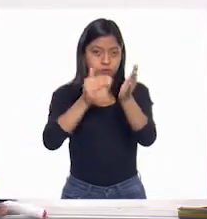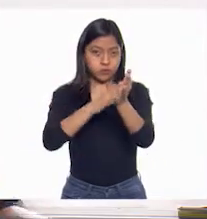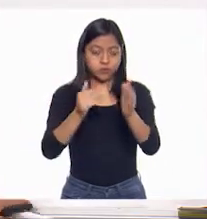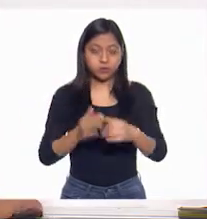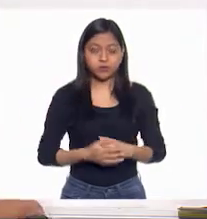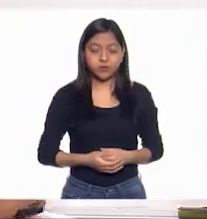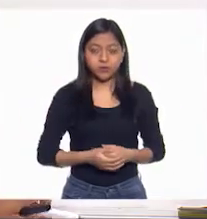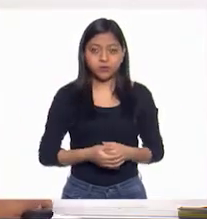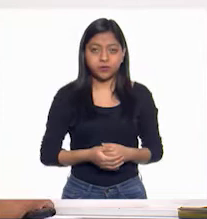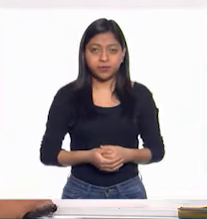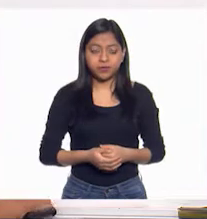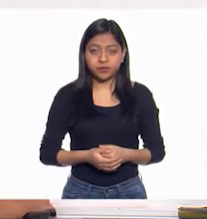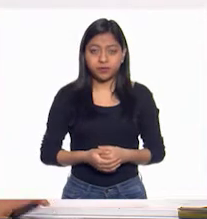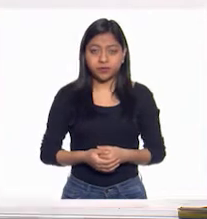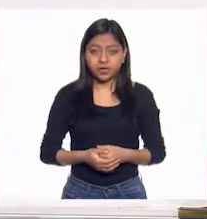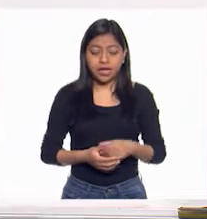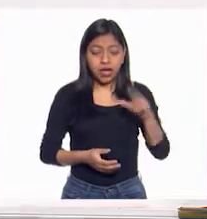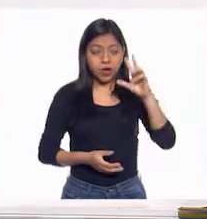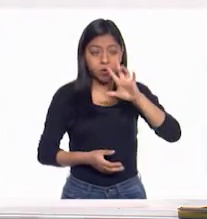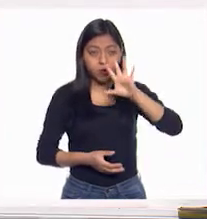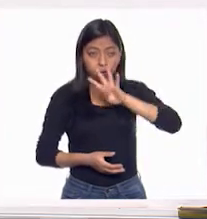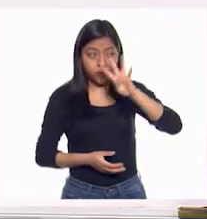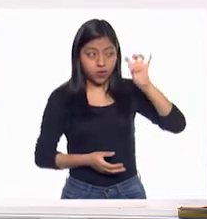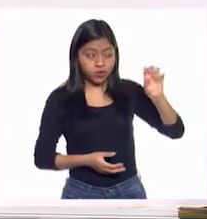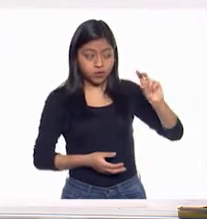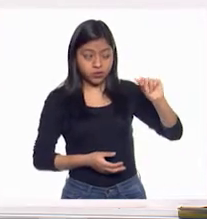¿Y cuántas hojas te sobraron?